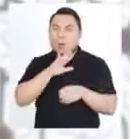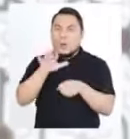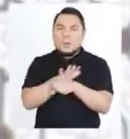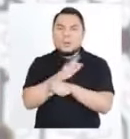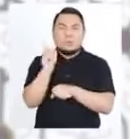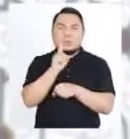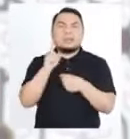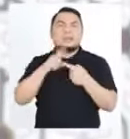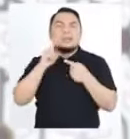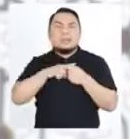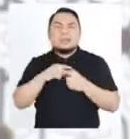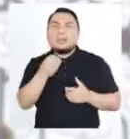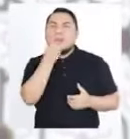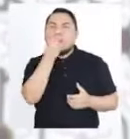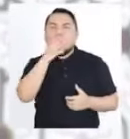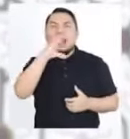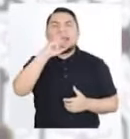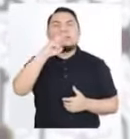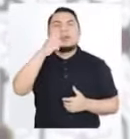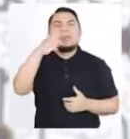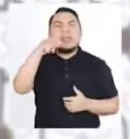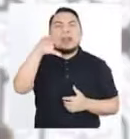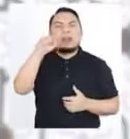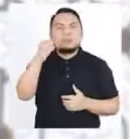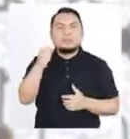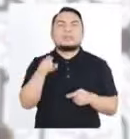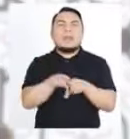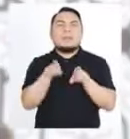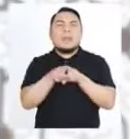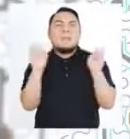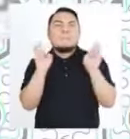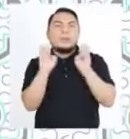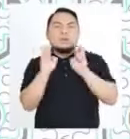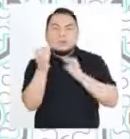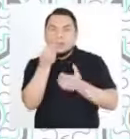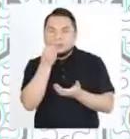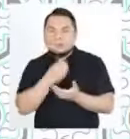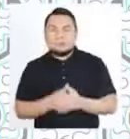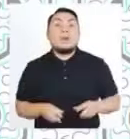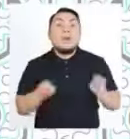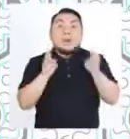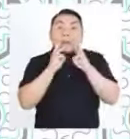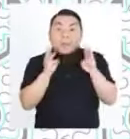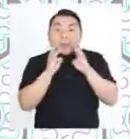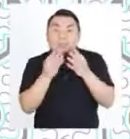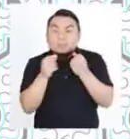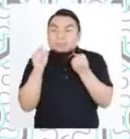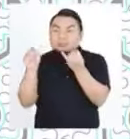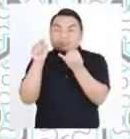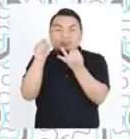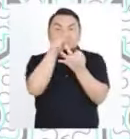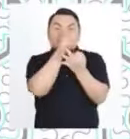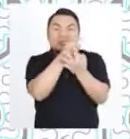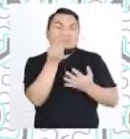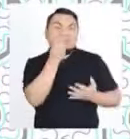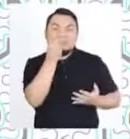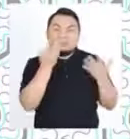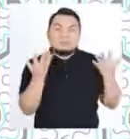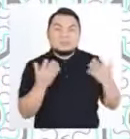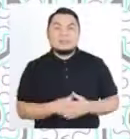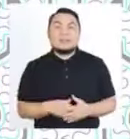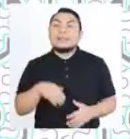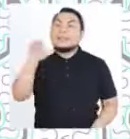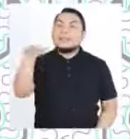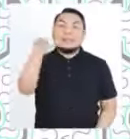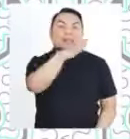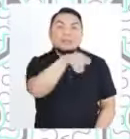las tiene todas. Tiene carbohidrato y proteínas. ¡Guau! ¡Hay muchos tipos de nutrientes!